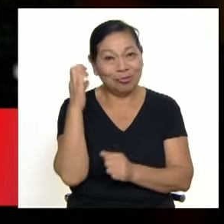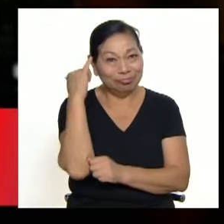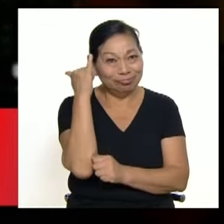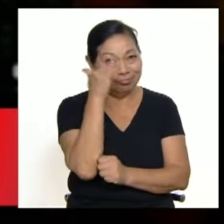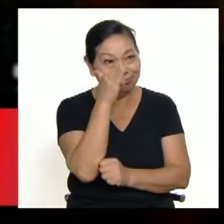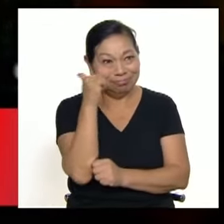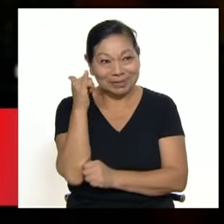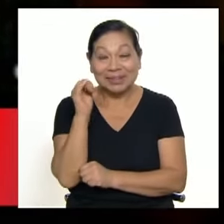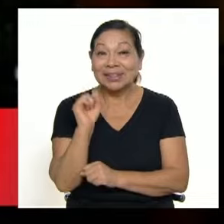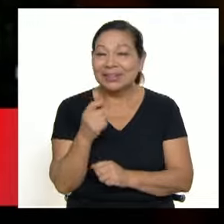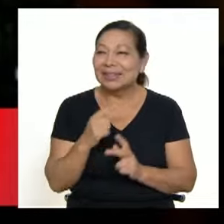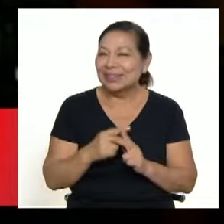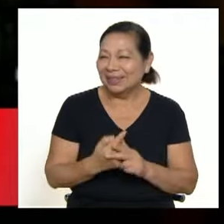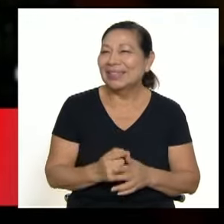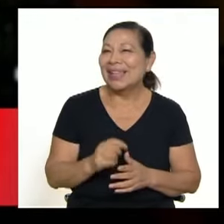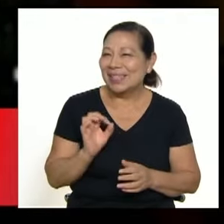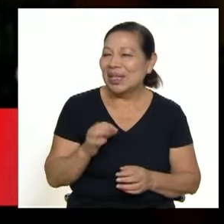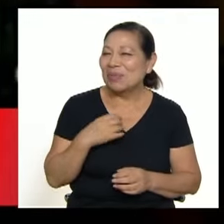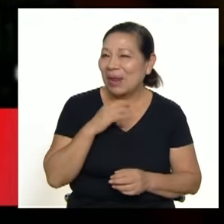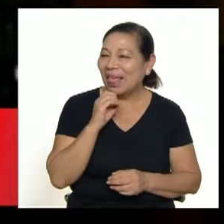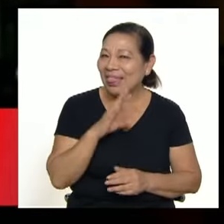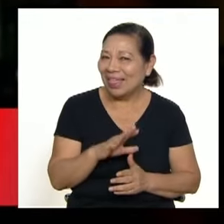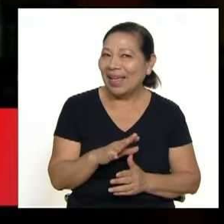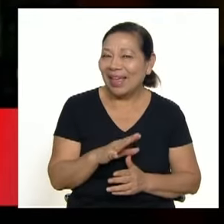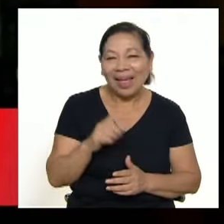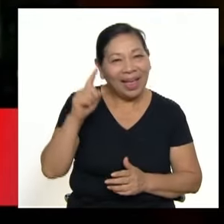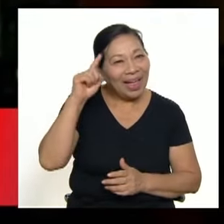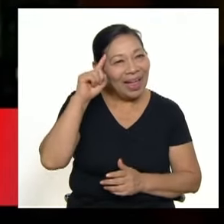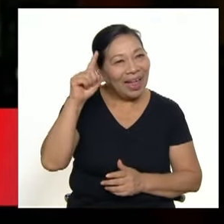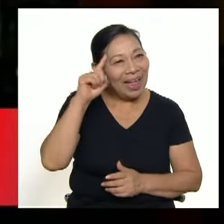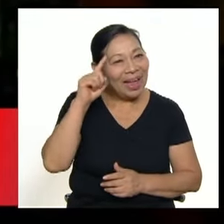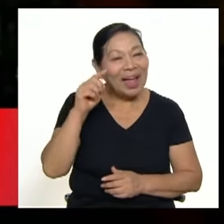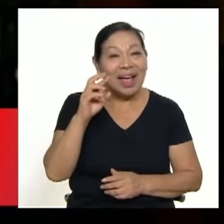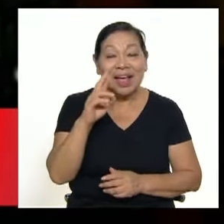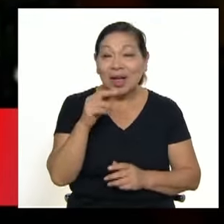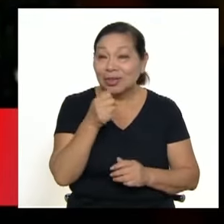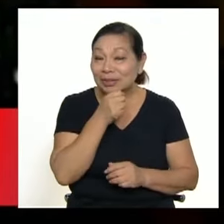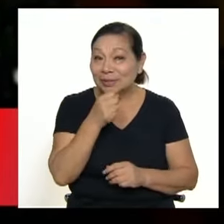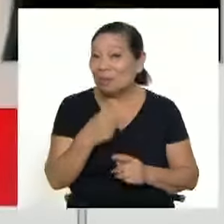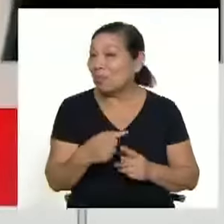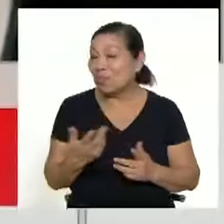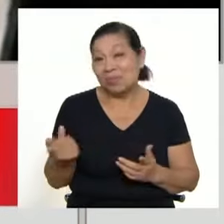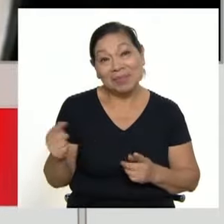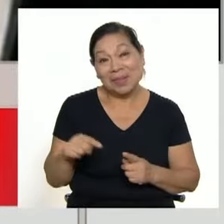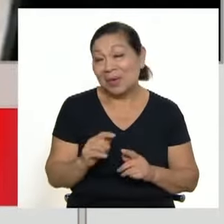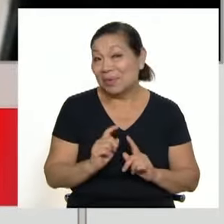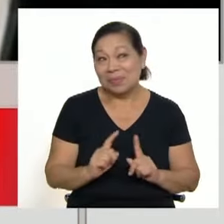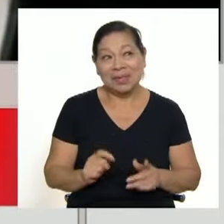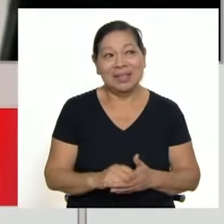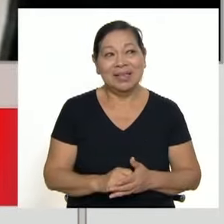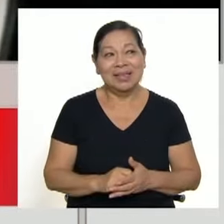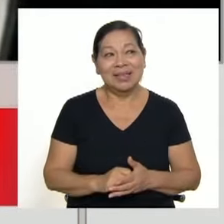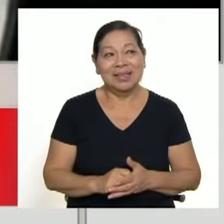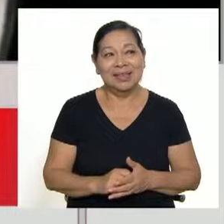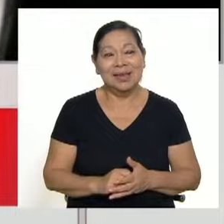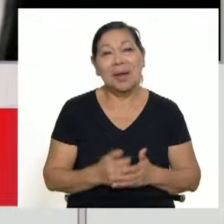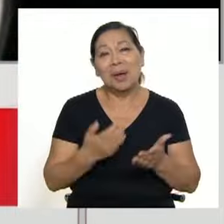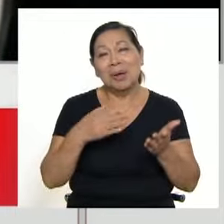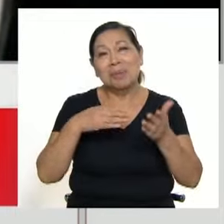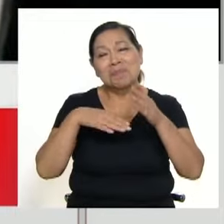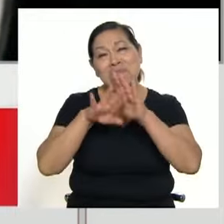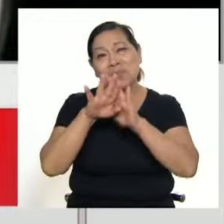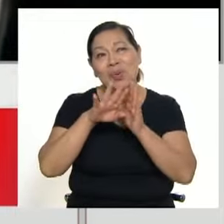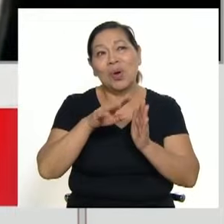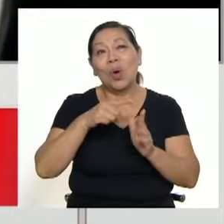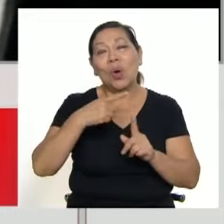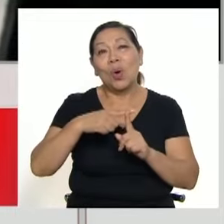el creador, sí, yo siempre lo menciono, el creador de Reportaje al Perú, que ya no está con nosotros, ya está en el cielo mirándonos seguro,